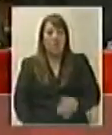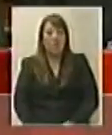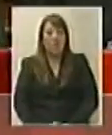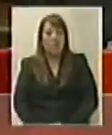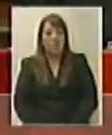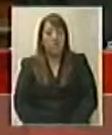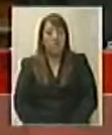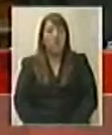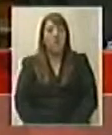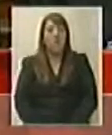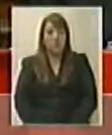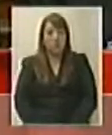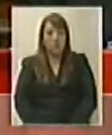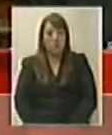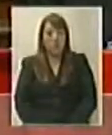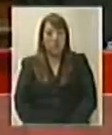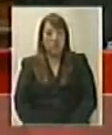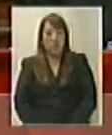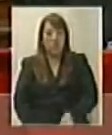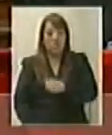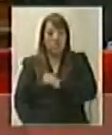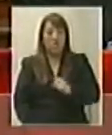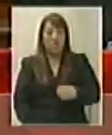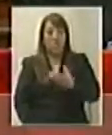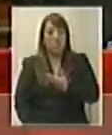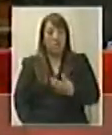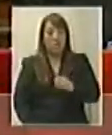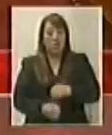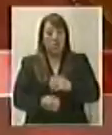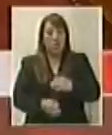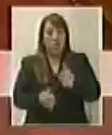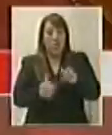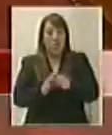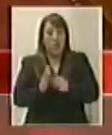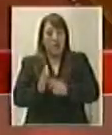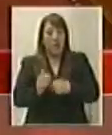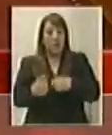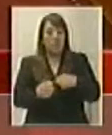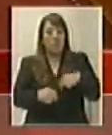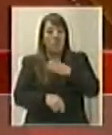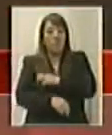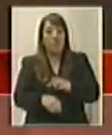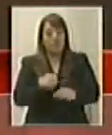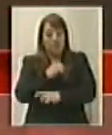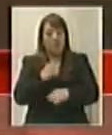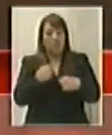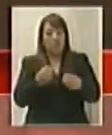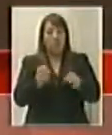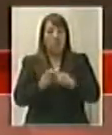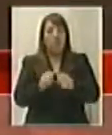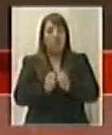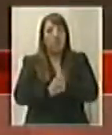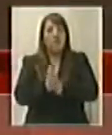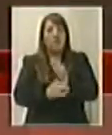Señor, tiene la interrupción, Mesías Guevara. Señor presidente, definitivamente la agenda en nuestro país tiene que ser prioritaria en función de los